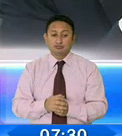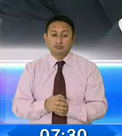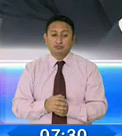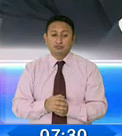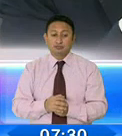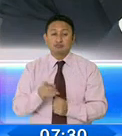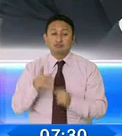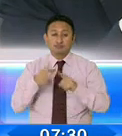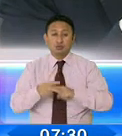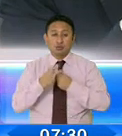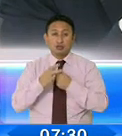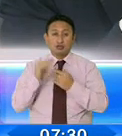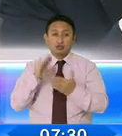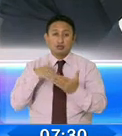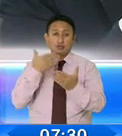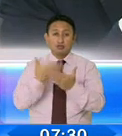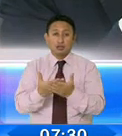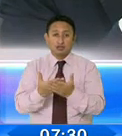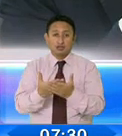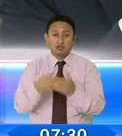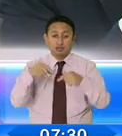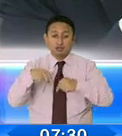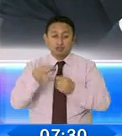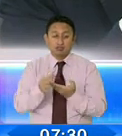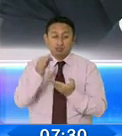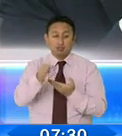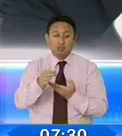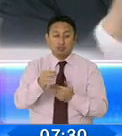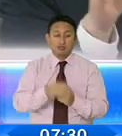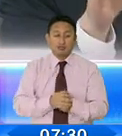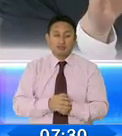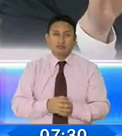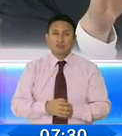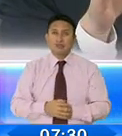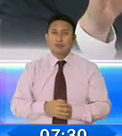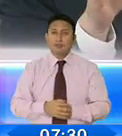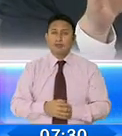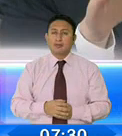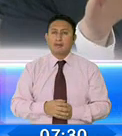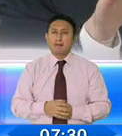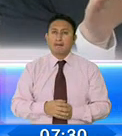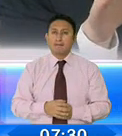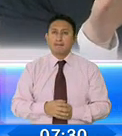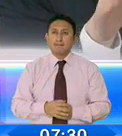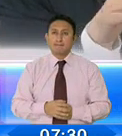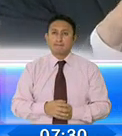partida y de llegada tanto parroquial, cantonal, como interprovincial. Parémosle ahí un